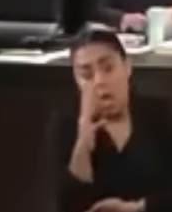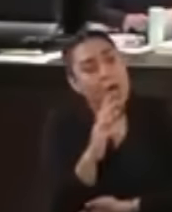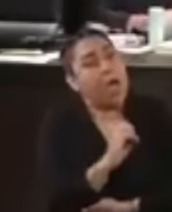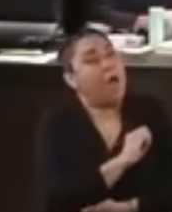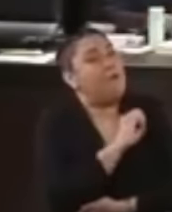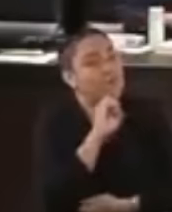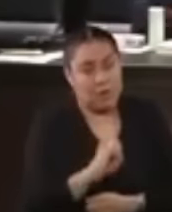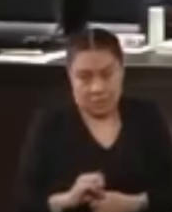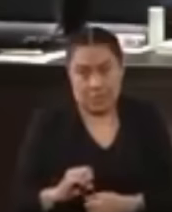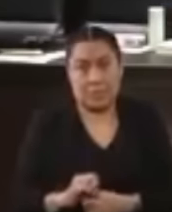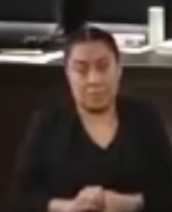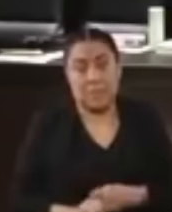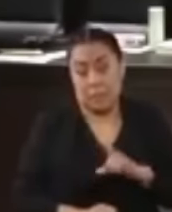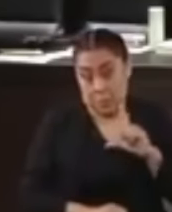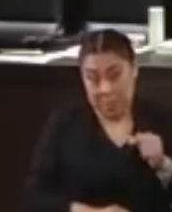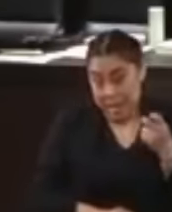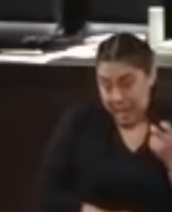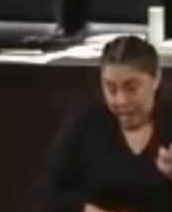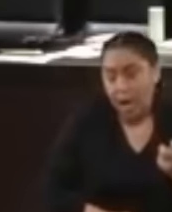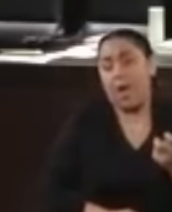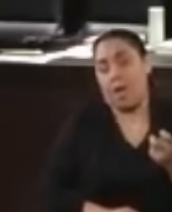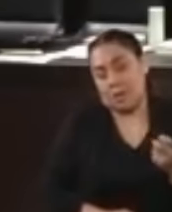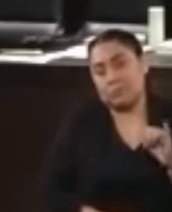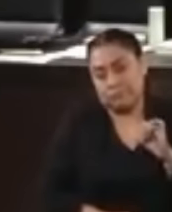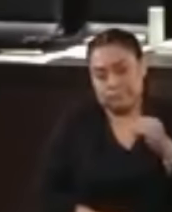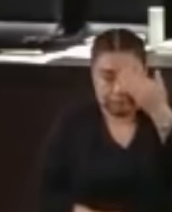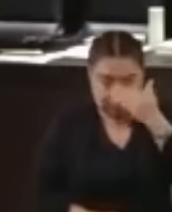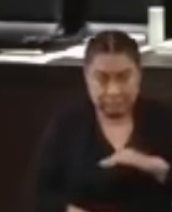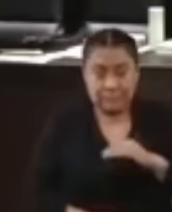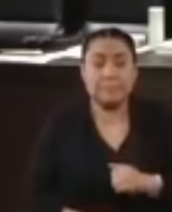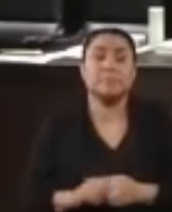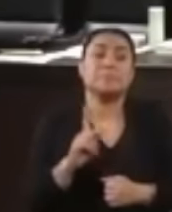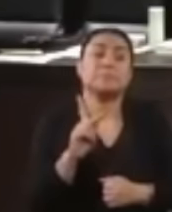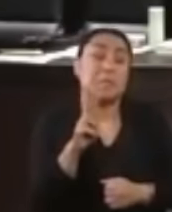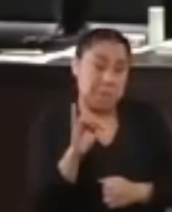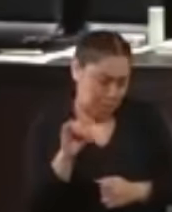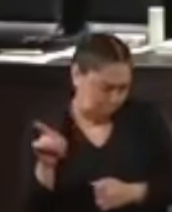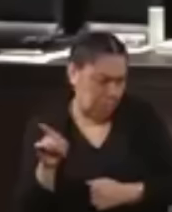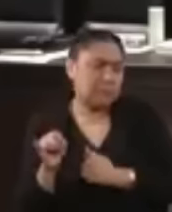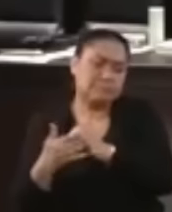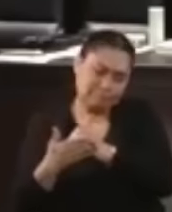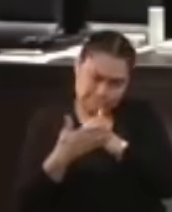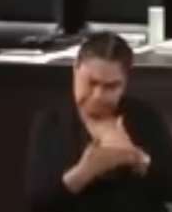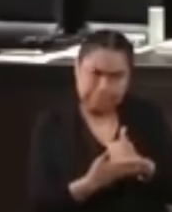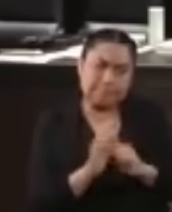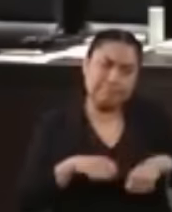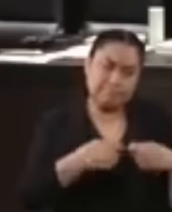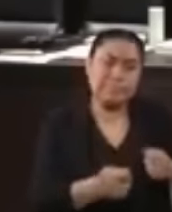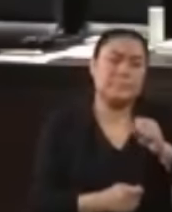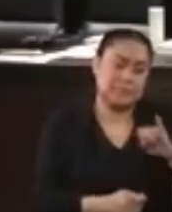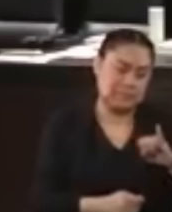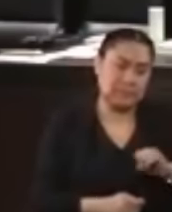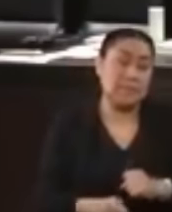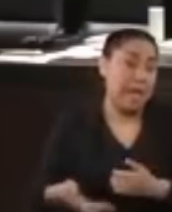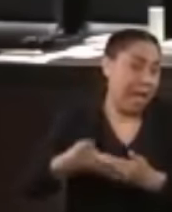y ahí reconocemos que el PRI ayudó para que eso sucediera porque es el